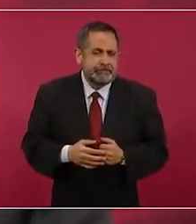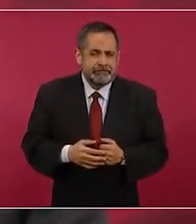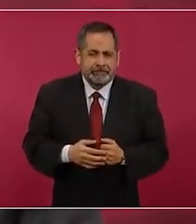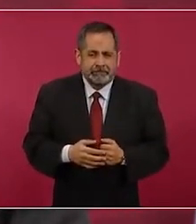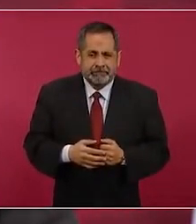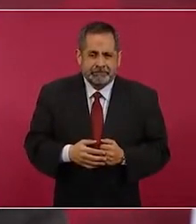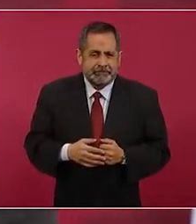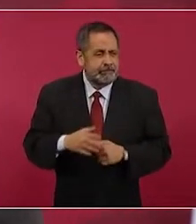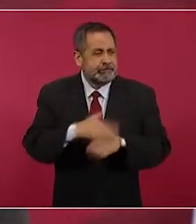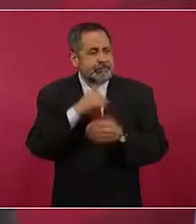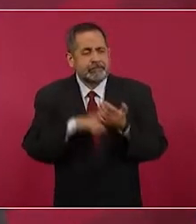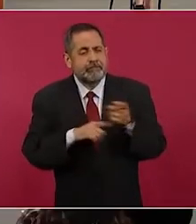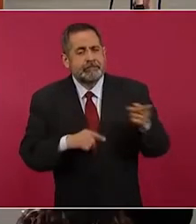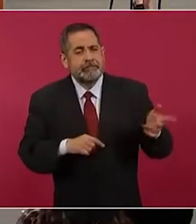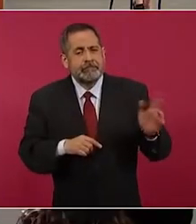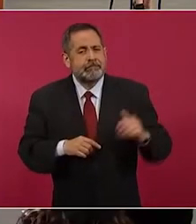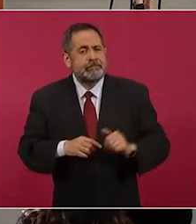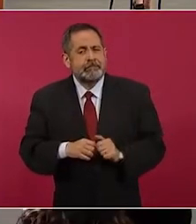la